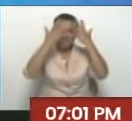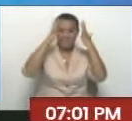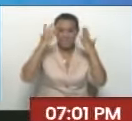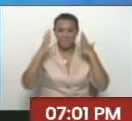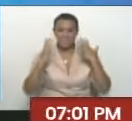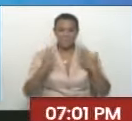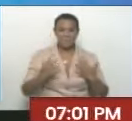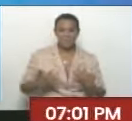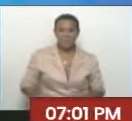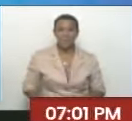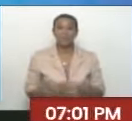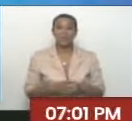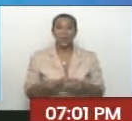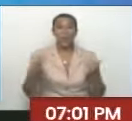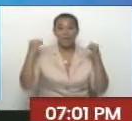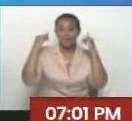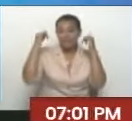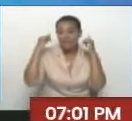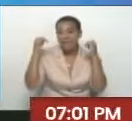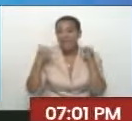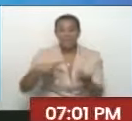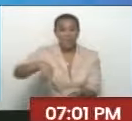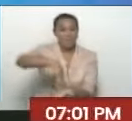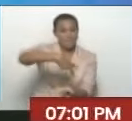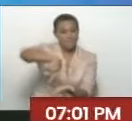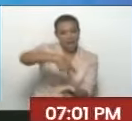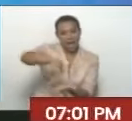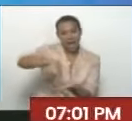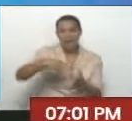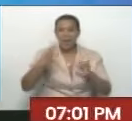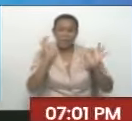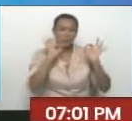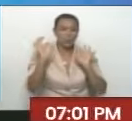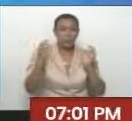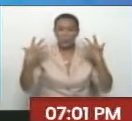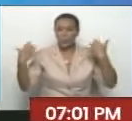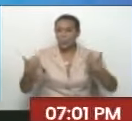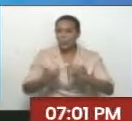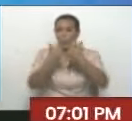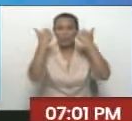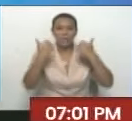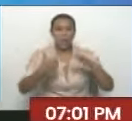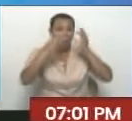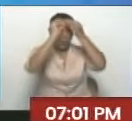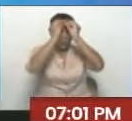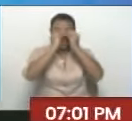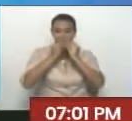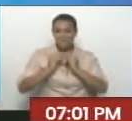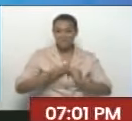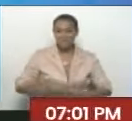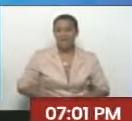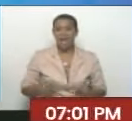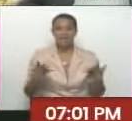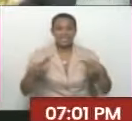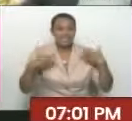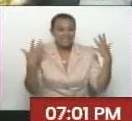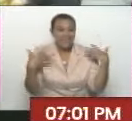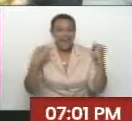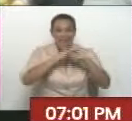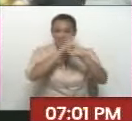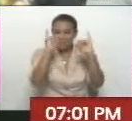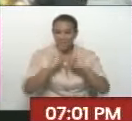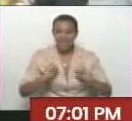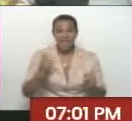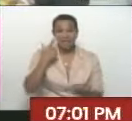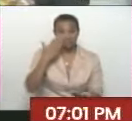comparsas, con sus fiestas, con sus bailes, con sus celebraciones, con sus disfraces, con su alegría.